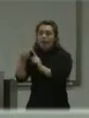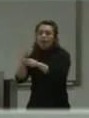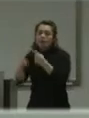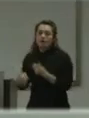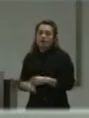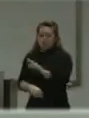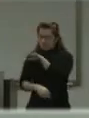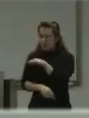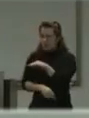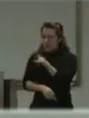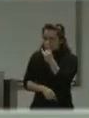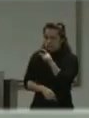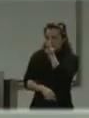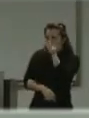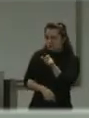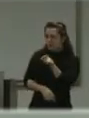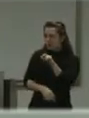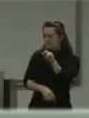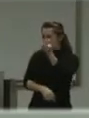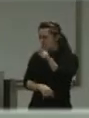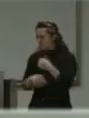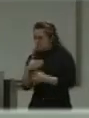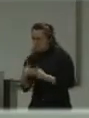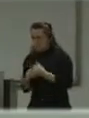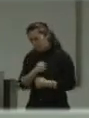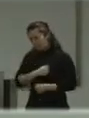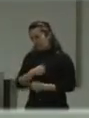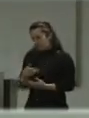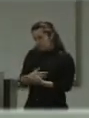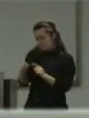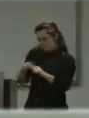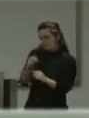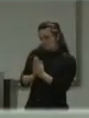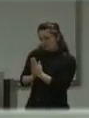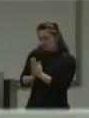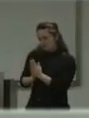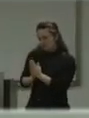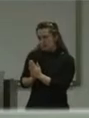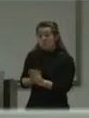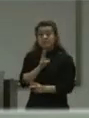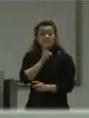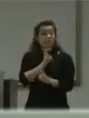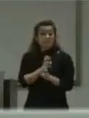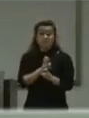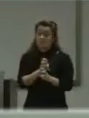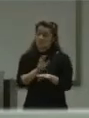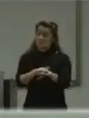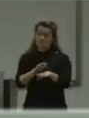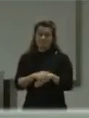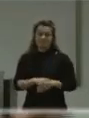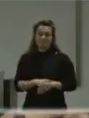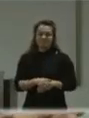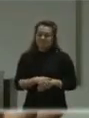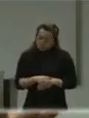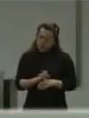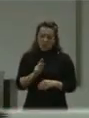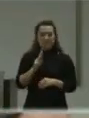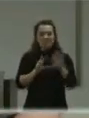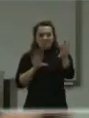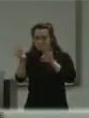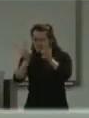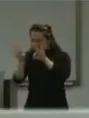decir Oye si tiene un buen un buen candidato para este proceso por favor mándenlo Qué difícil pero logramos armar también un grupo